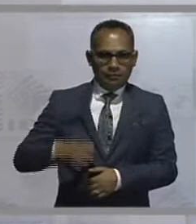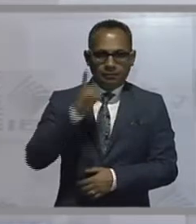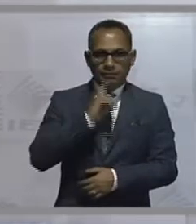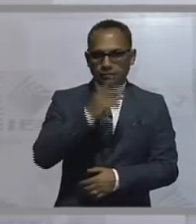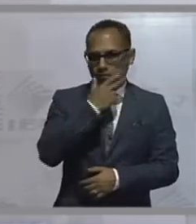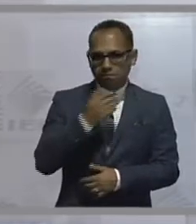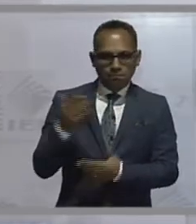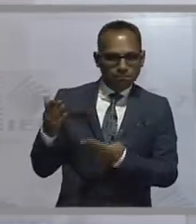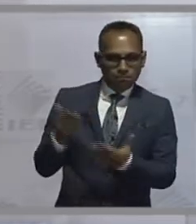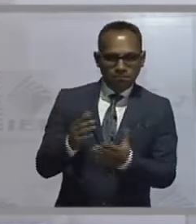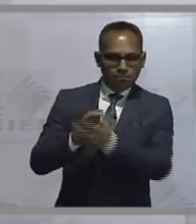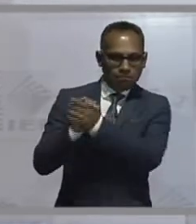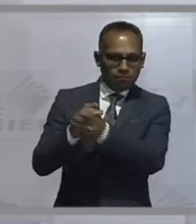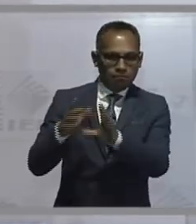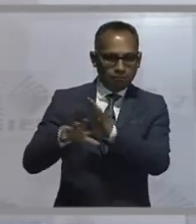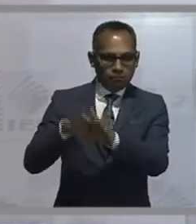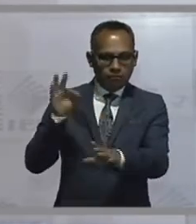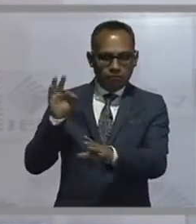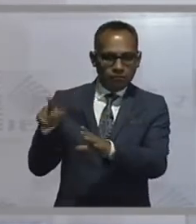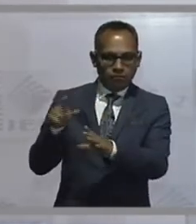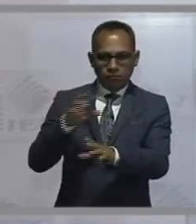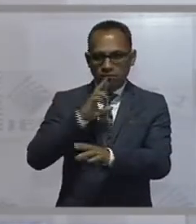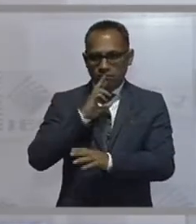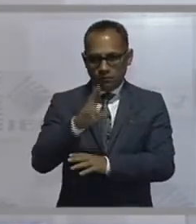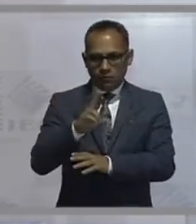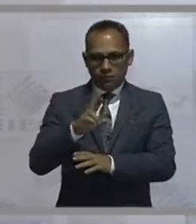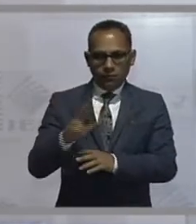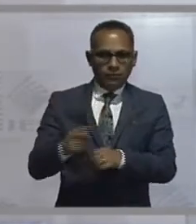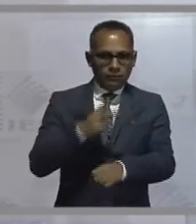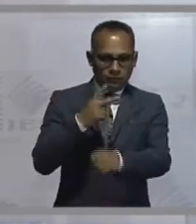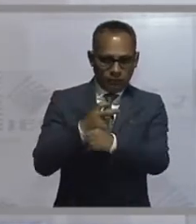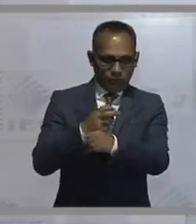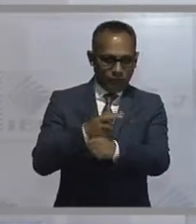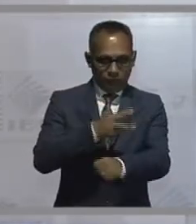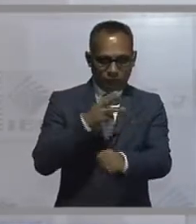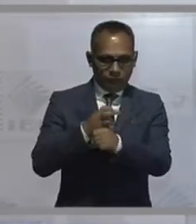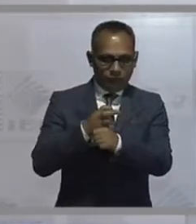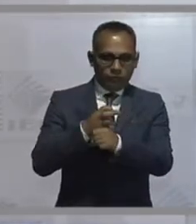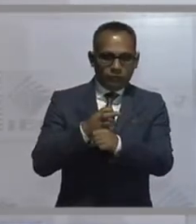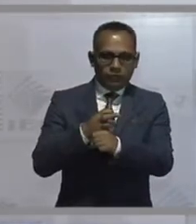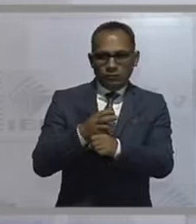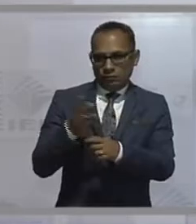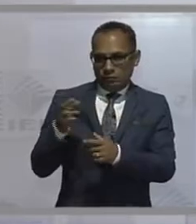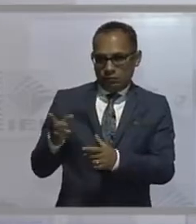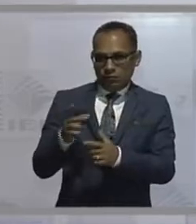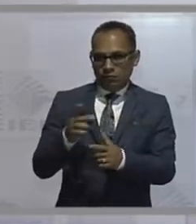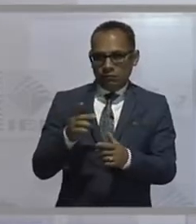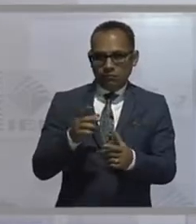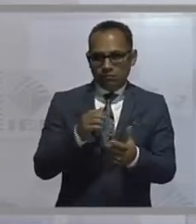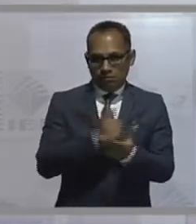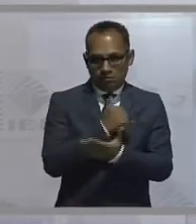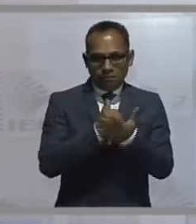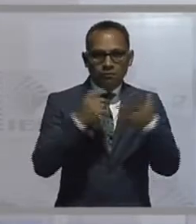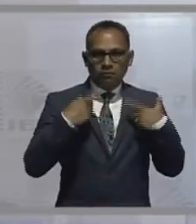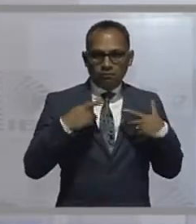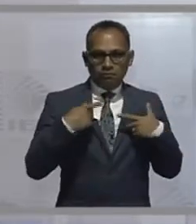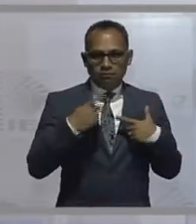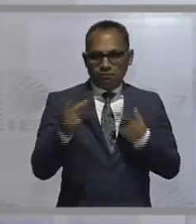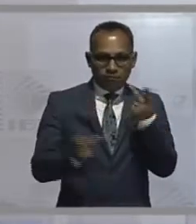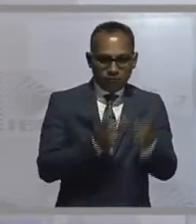escogerá al azar en la segunda y tercera rondas deberán responder a las preguntas enviadas por la ciudadanía